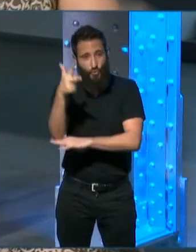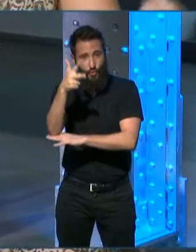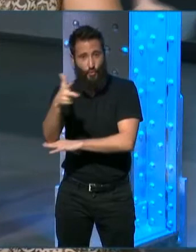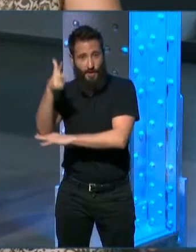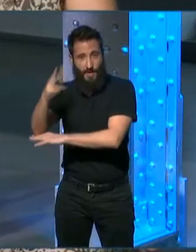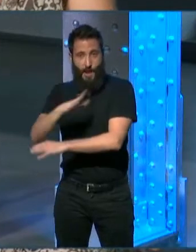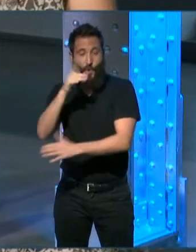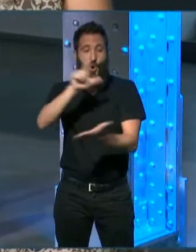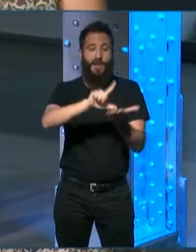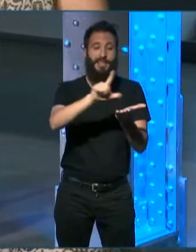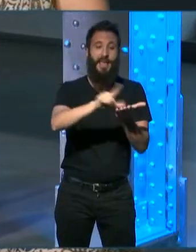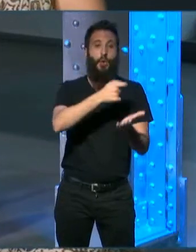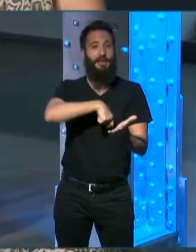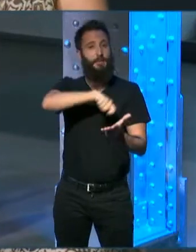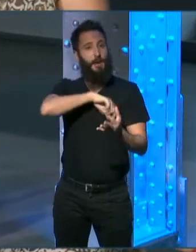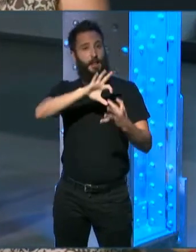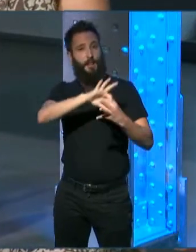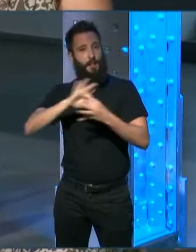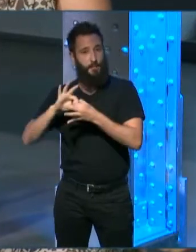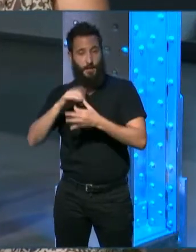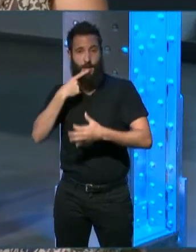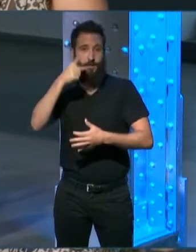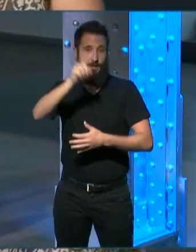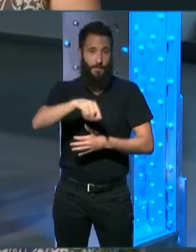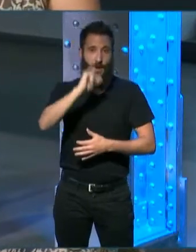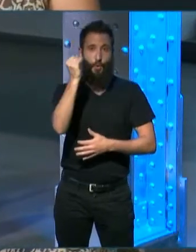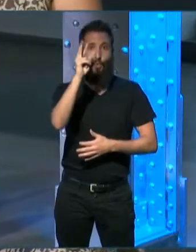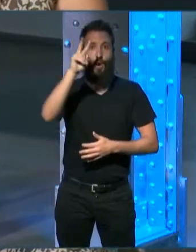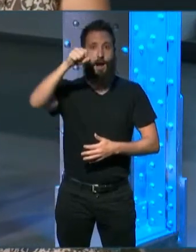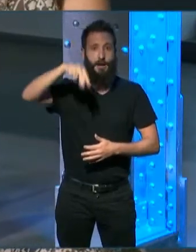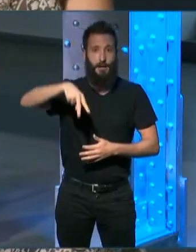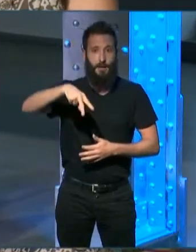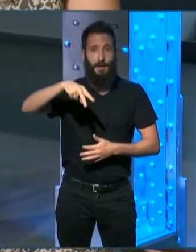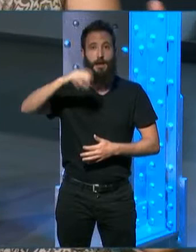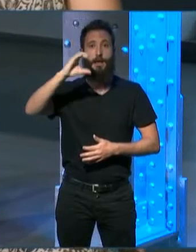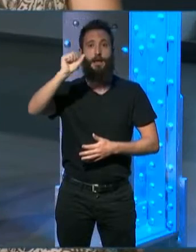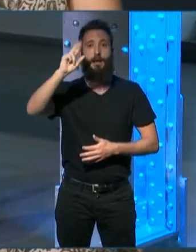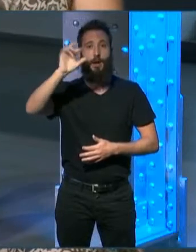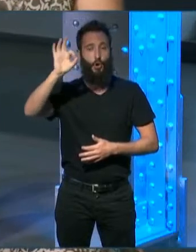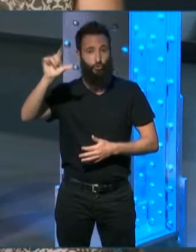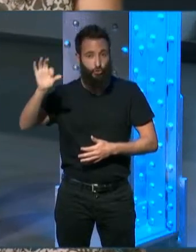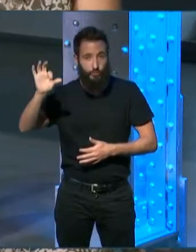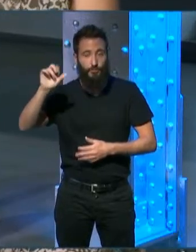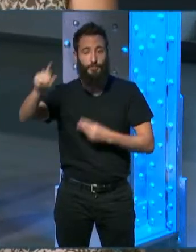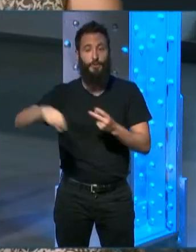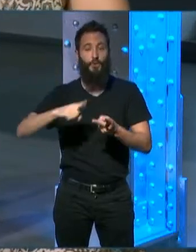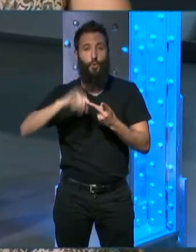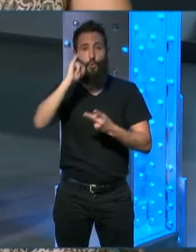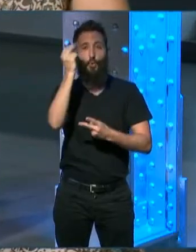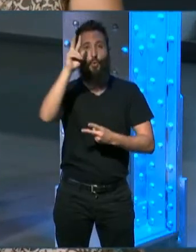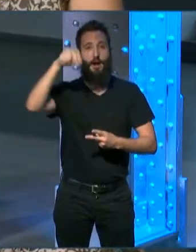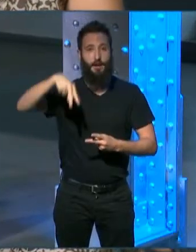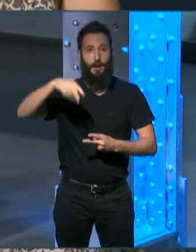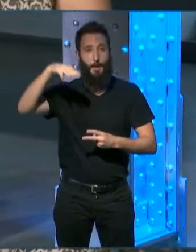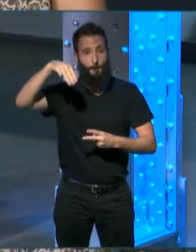que se escribe en España. Entonces, por eso está también Juan Carlos Méndez Guédez, Juan Gabriel Vázquez, que vivió en Barcelona pues, no